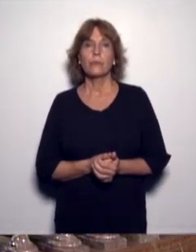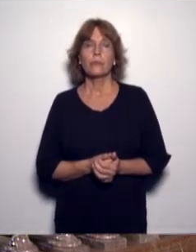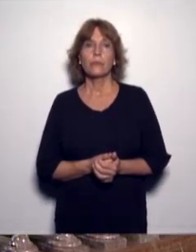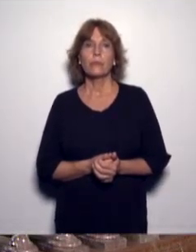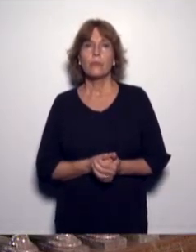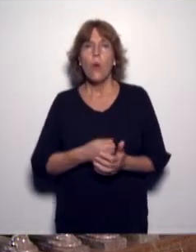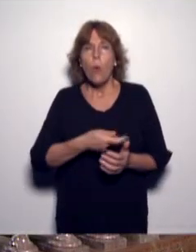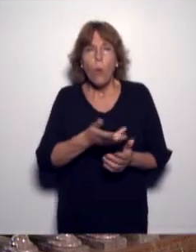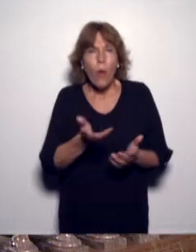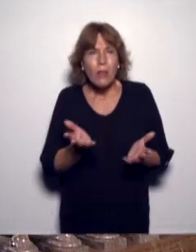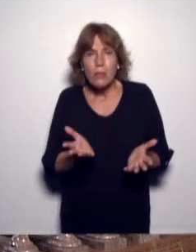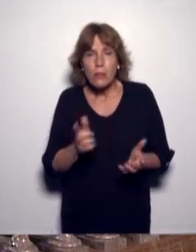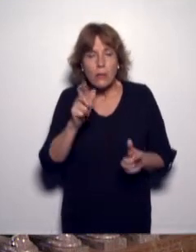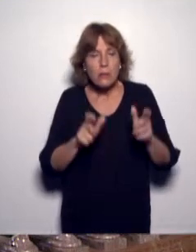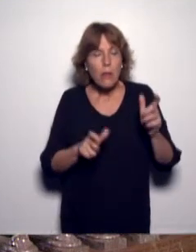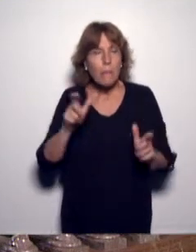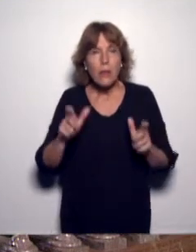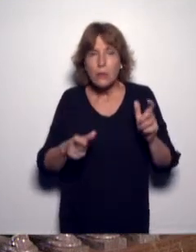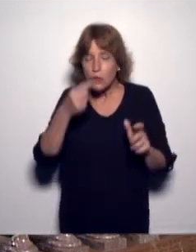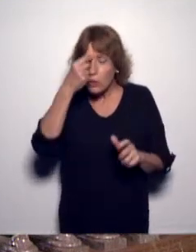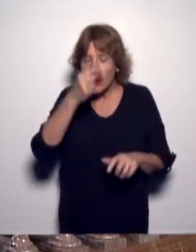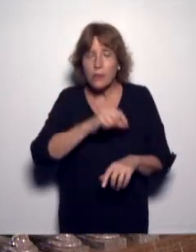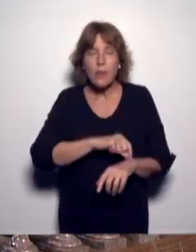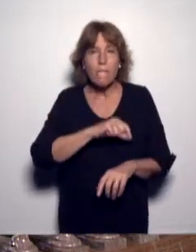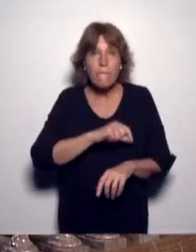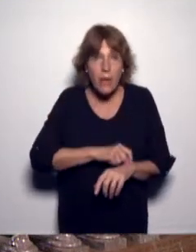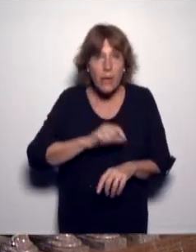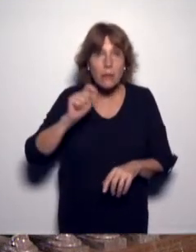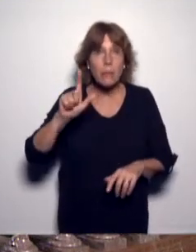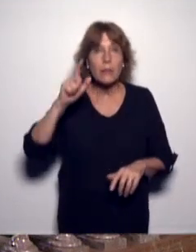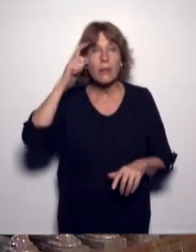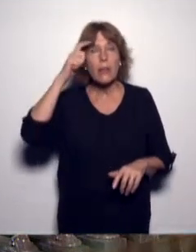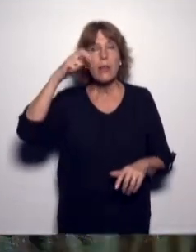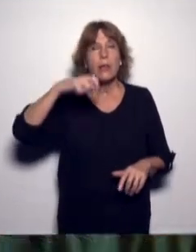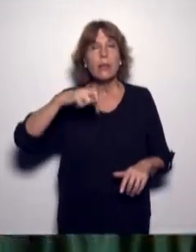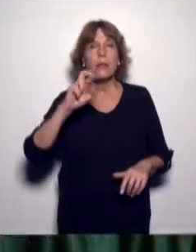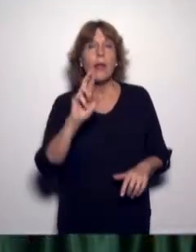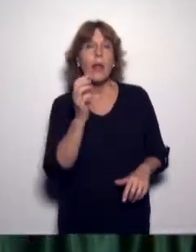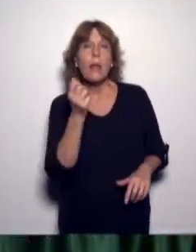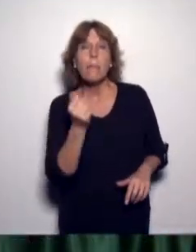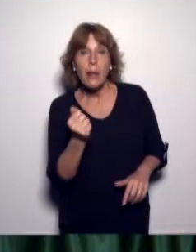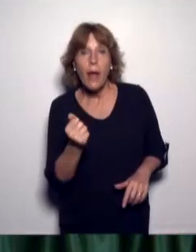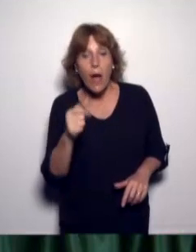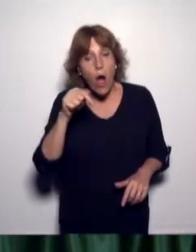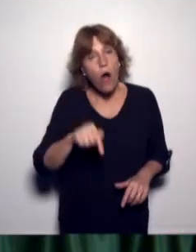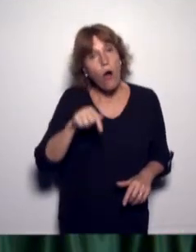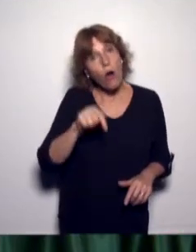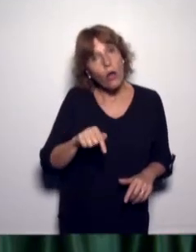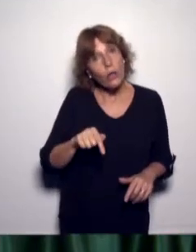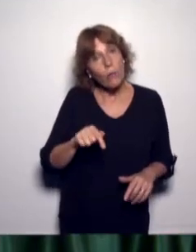¿Cuántos leprosos así, excluidos del sistema, hay hoy, ¿no?